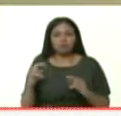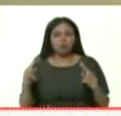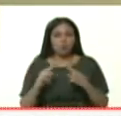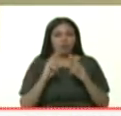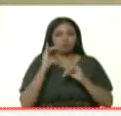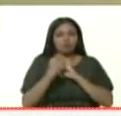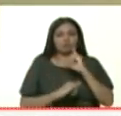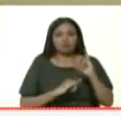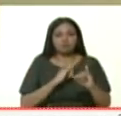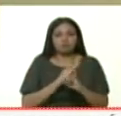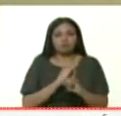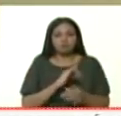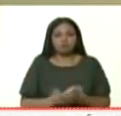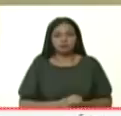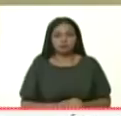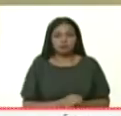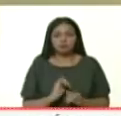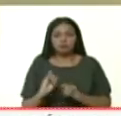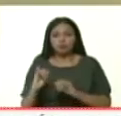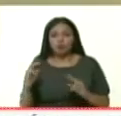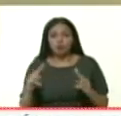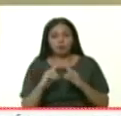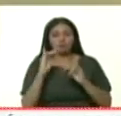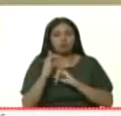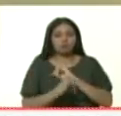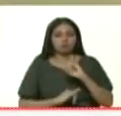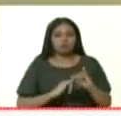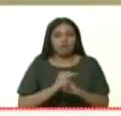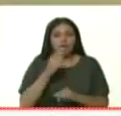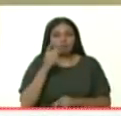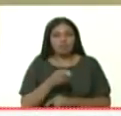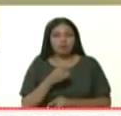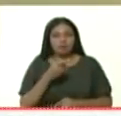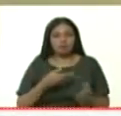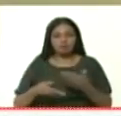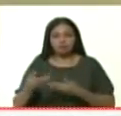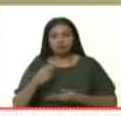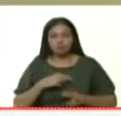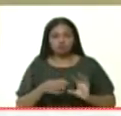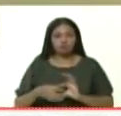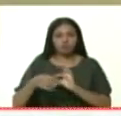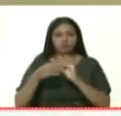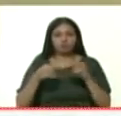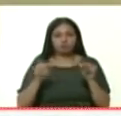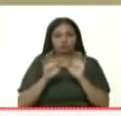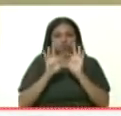internacional. Este encuentro internacional debe servir para articular